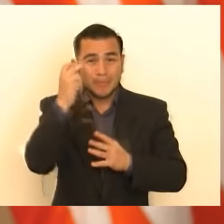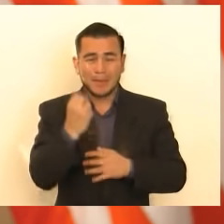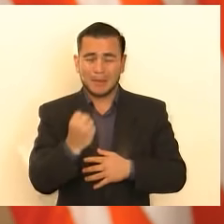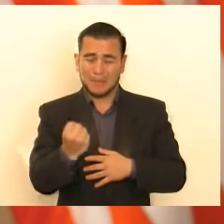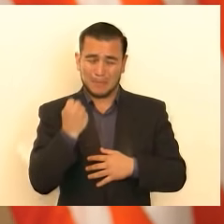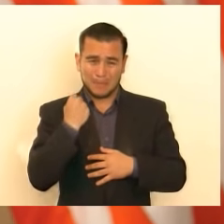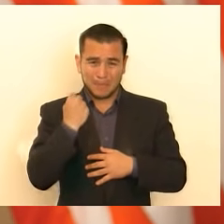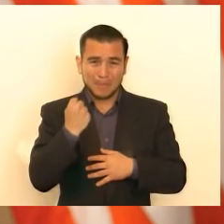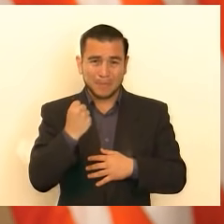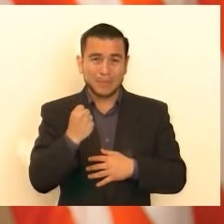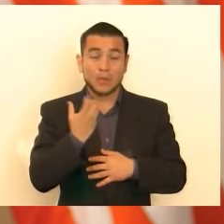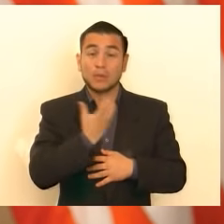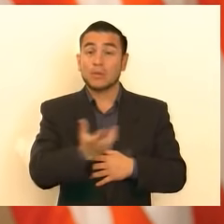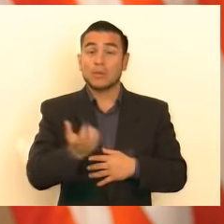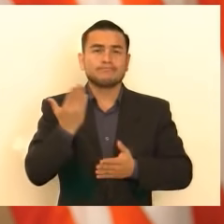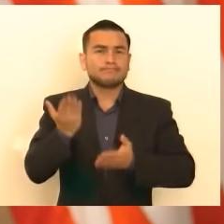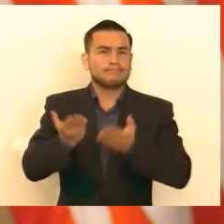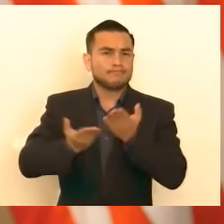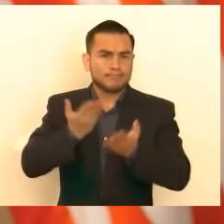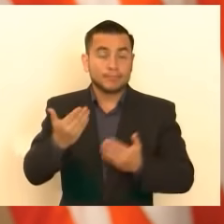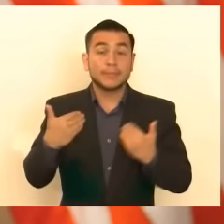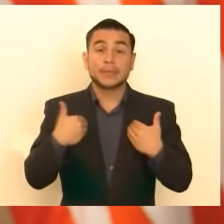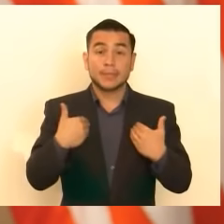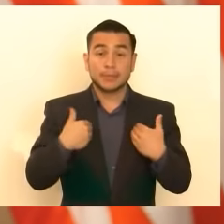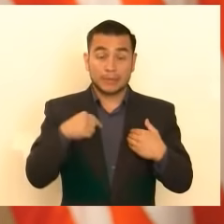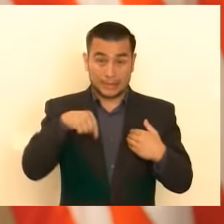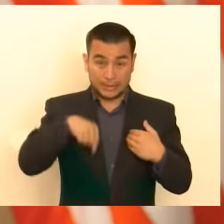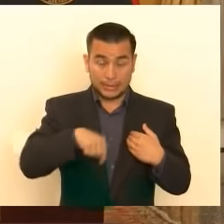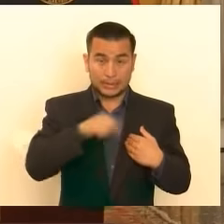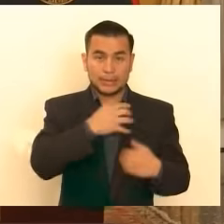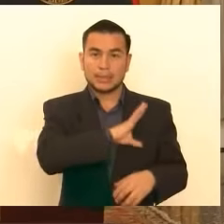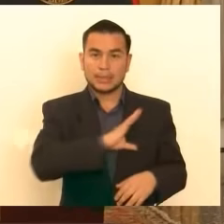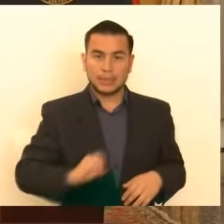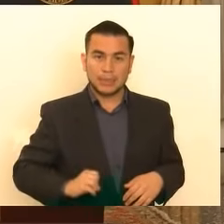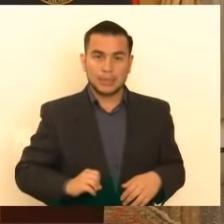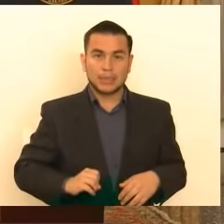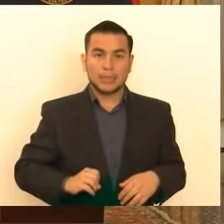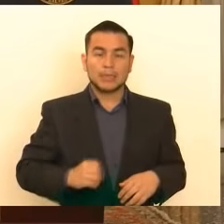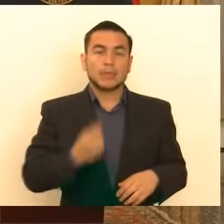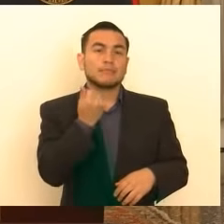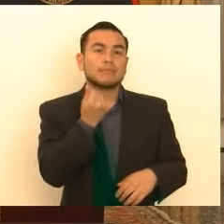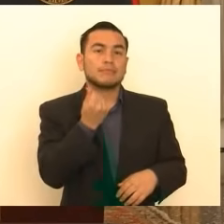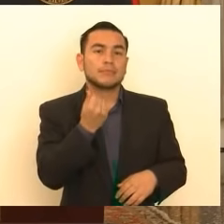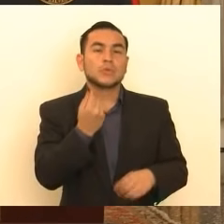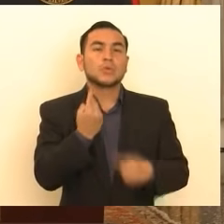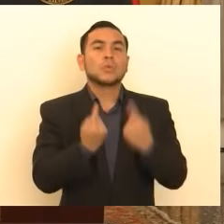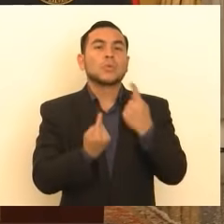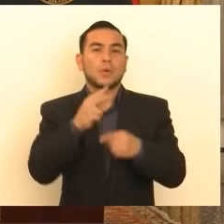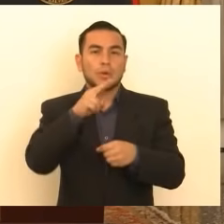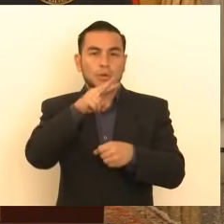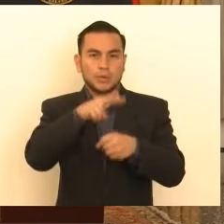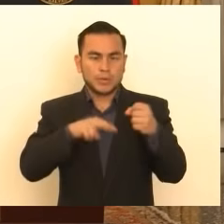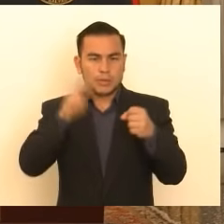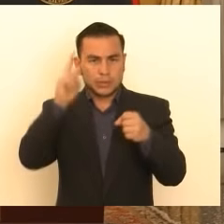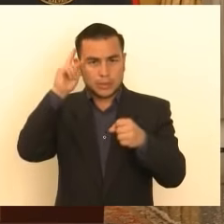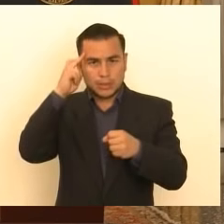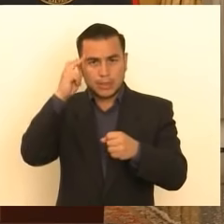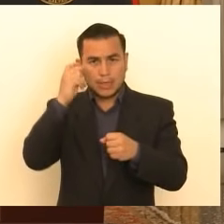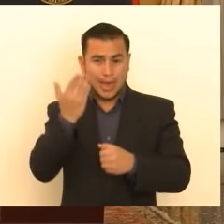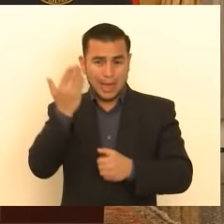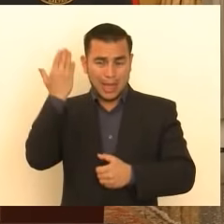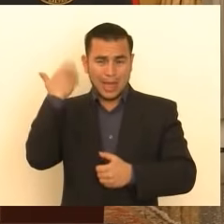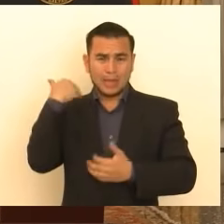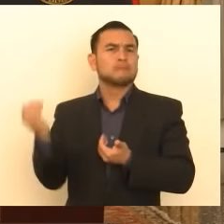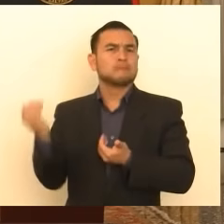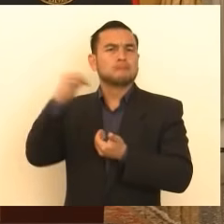importamos. Usamos la moneda de Estados Unidos. Además, es la potencia que tenemos cerca, que ha sido un aliado nuestro de toda la